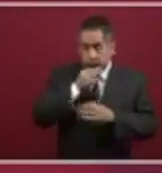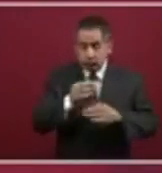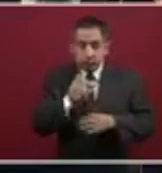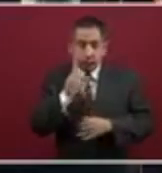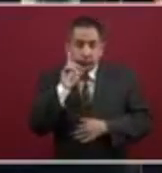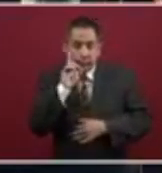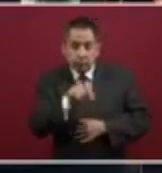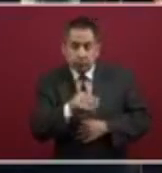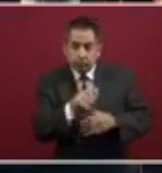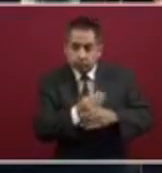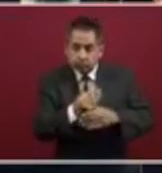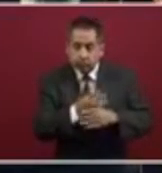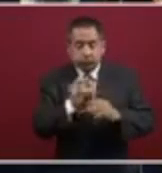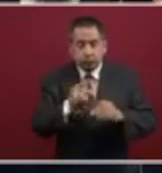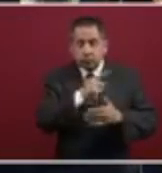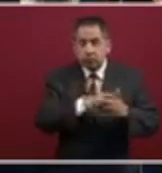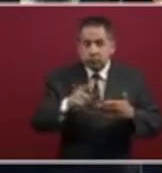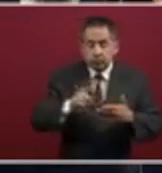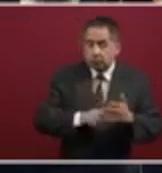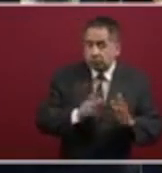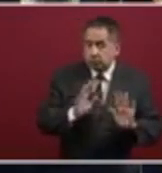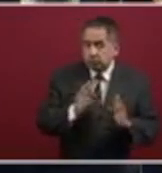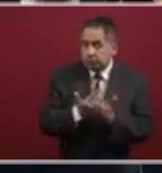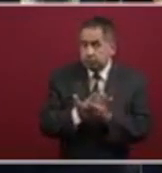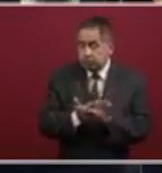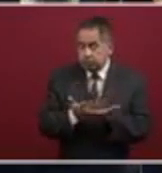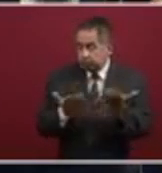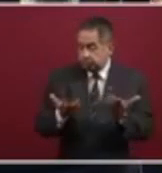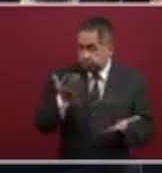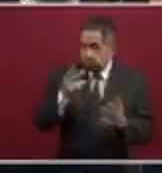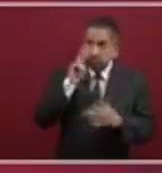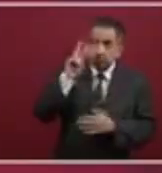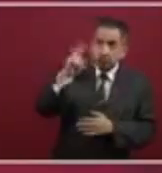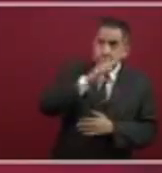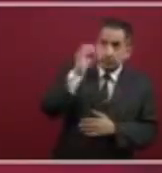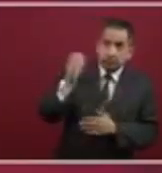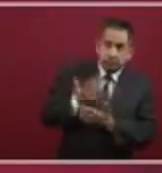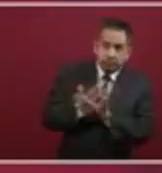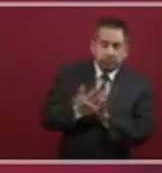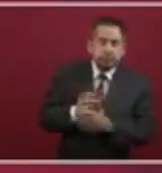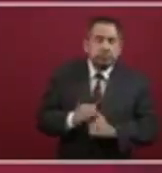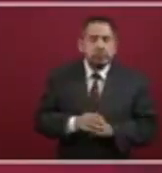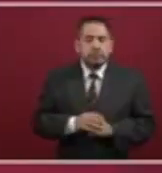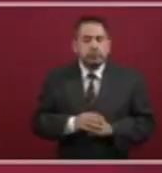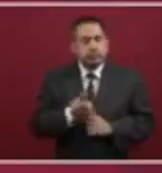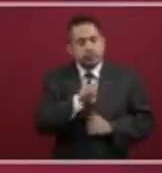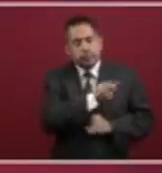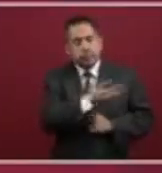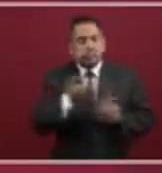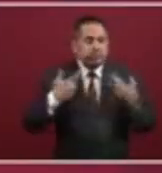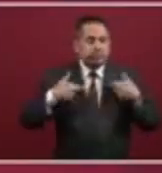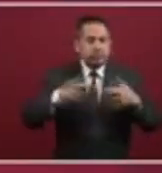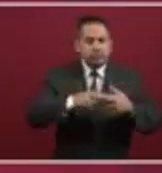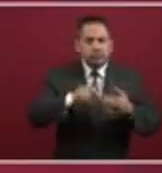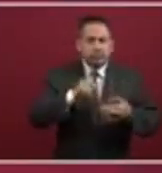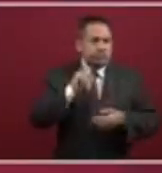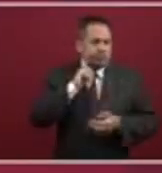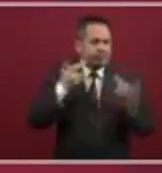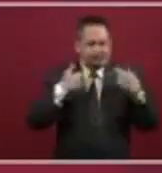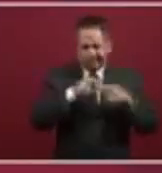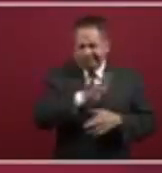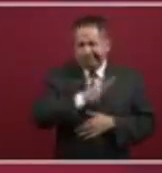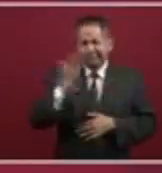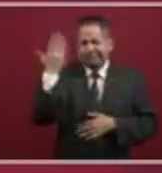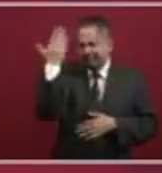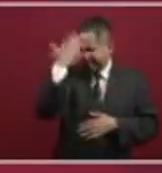hay clases o no. Lo que también queremos asegurar es que las maestras y los maestros saben qué hacer con